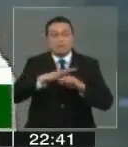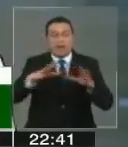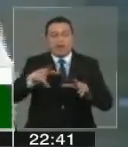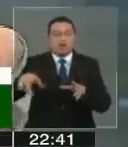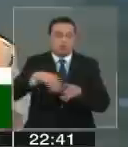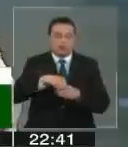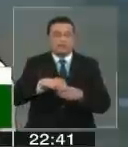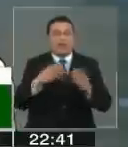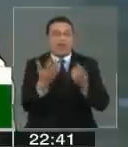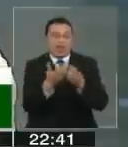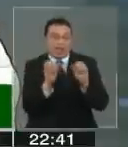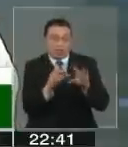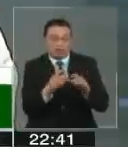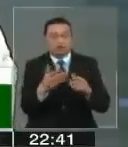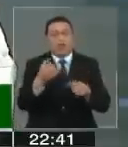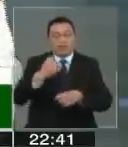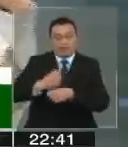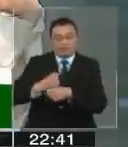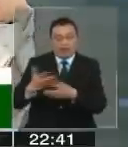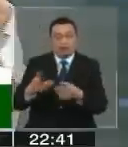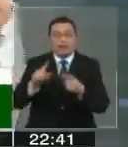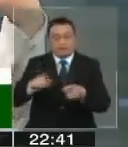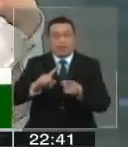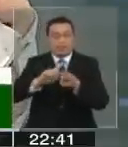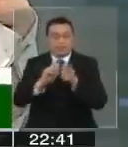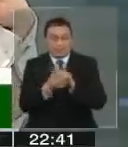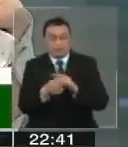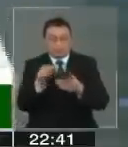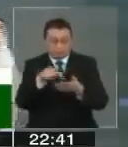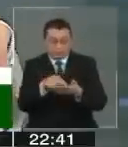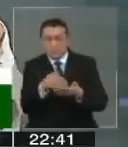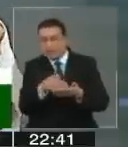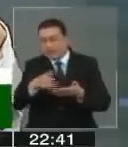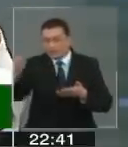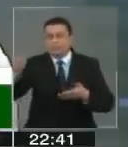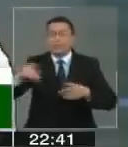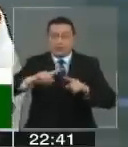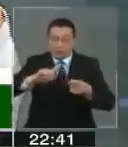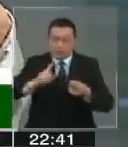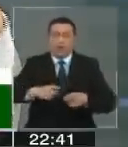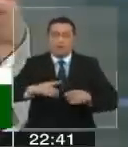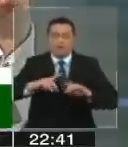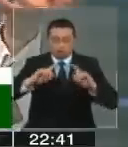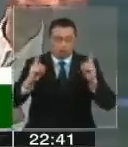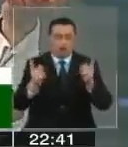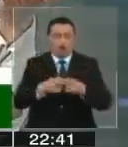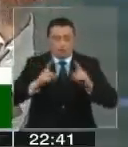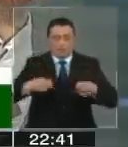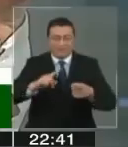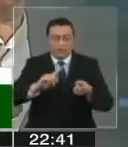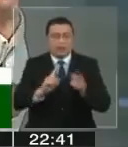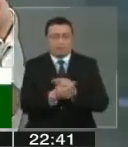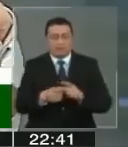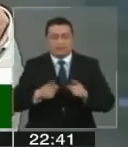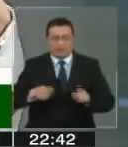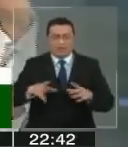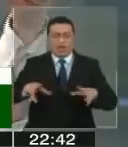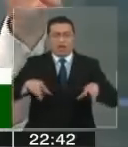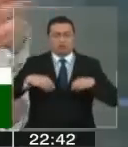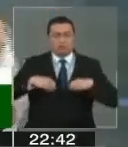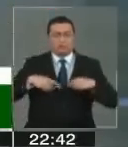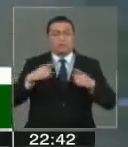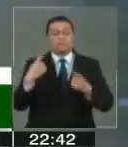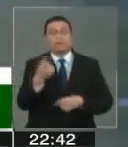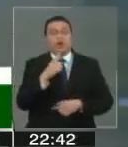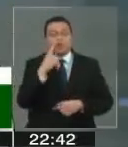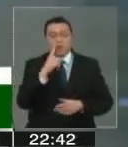educación, a nivel laboral, y eso implica un cambio paradigmático muy potente, pero que todos tenemos que ser parte de ese cambio. Donde ya ni siquiera